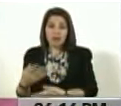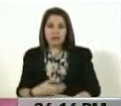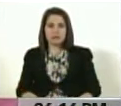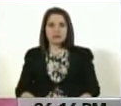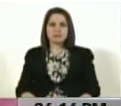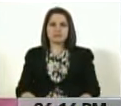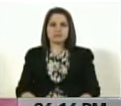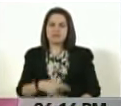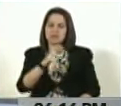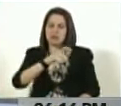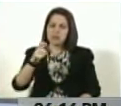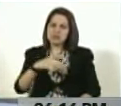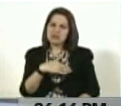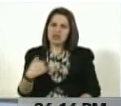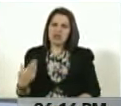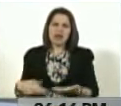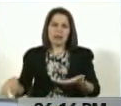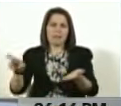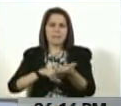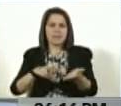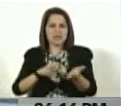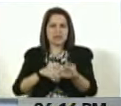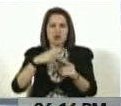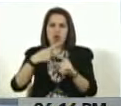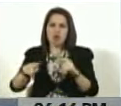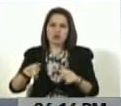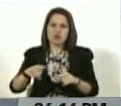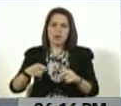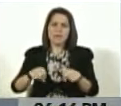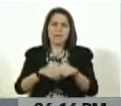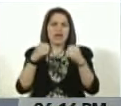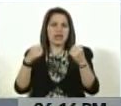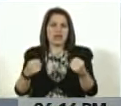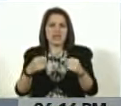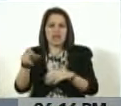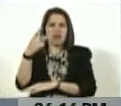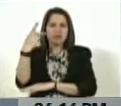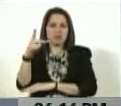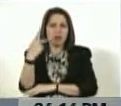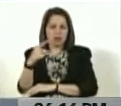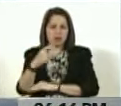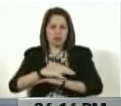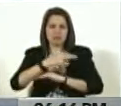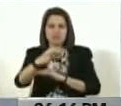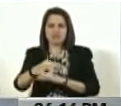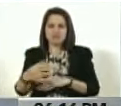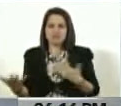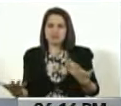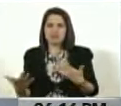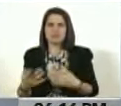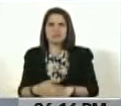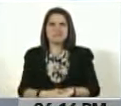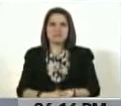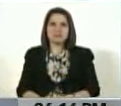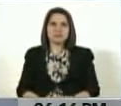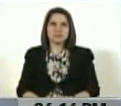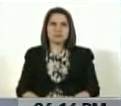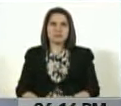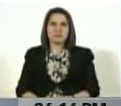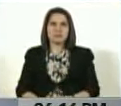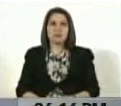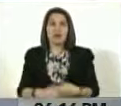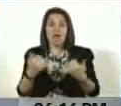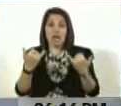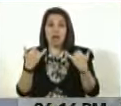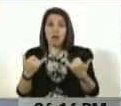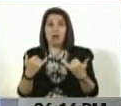quiere repetir esta experiencia en algunas panaderías de otras parroquias, por ejemplo. ¿Has escuchado tú que anda bueno, ahorita por el poder popular?